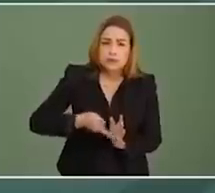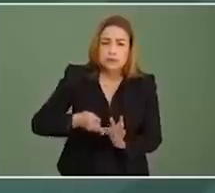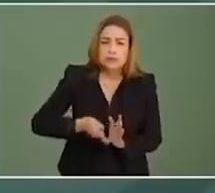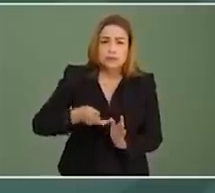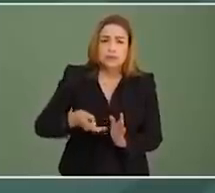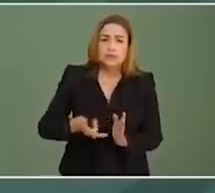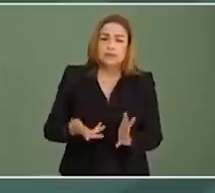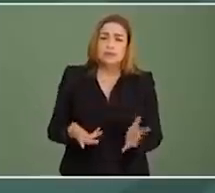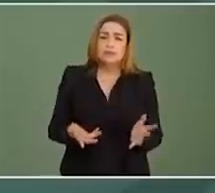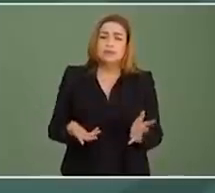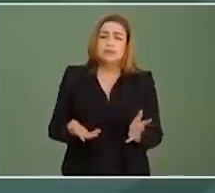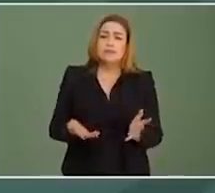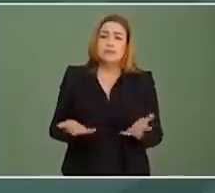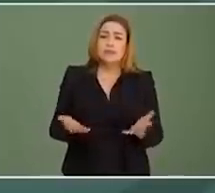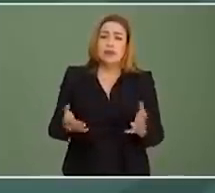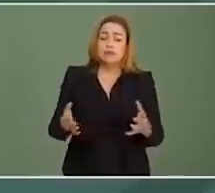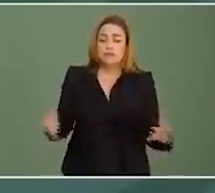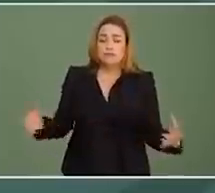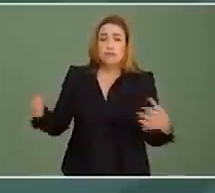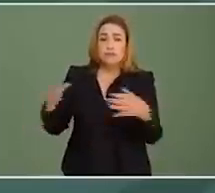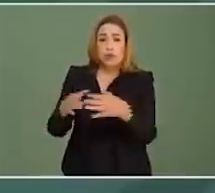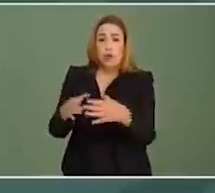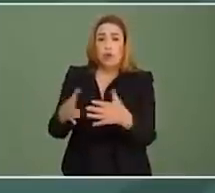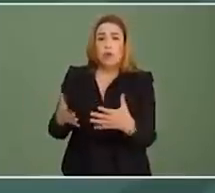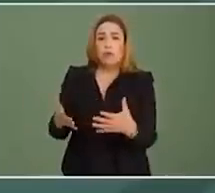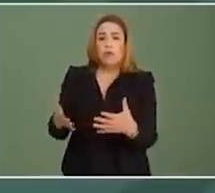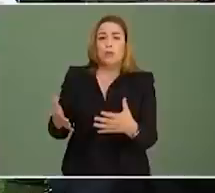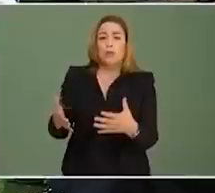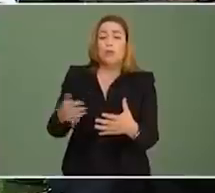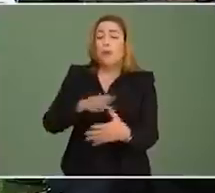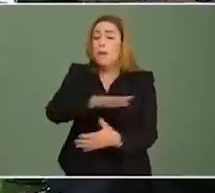los ministerios públicos los mismos jueces